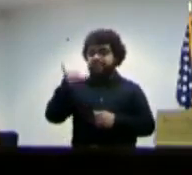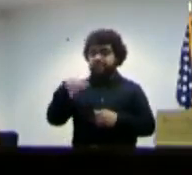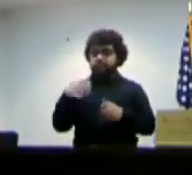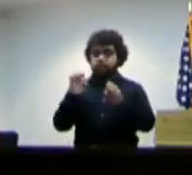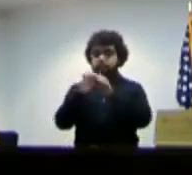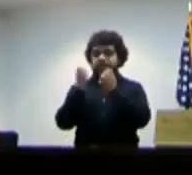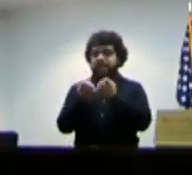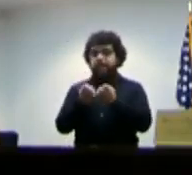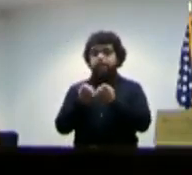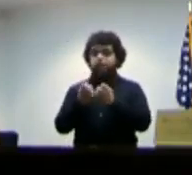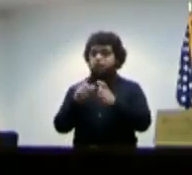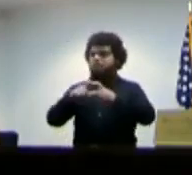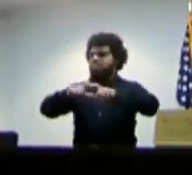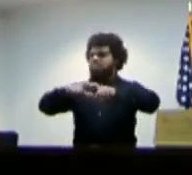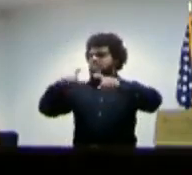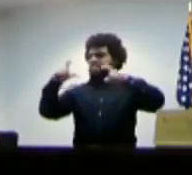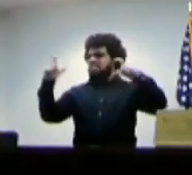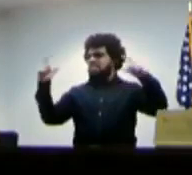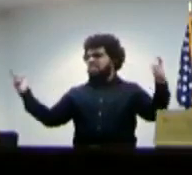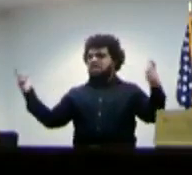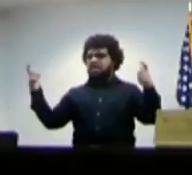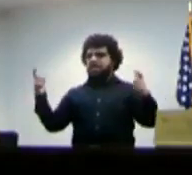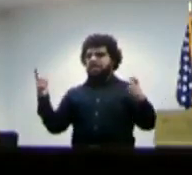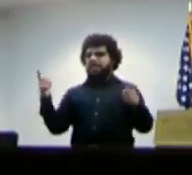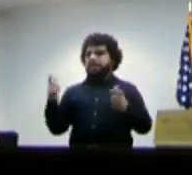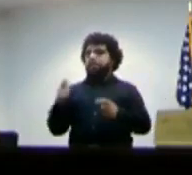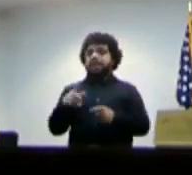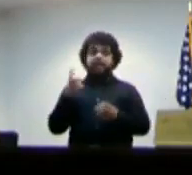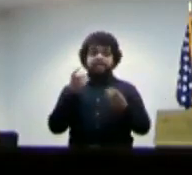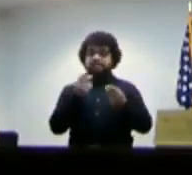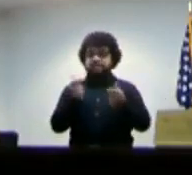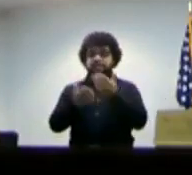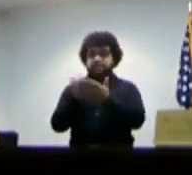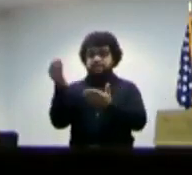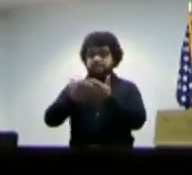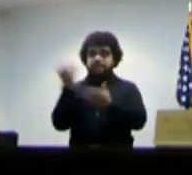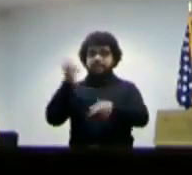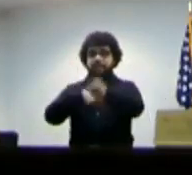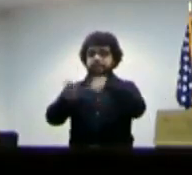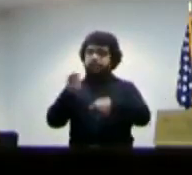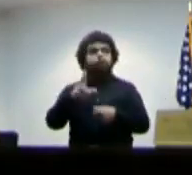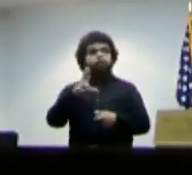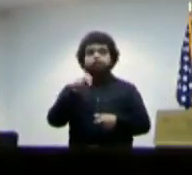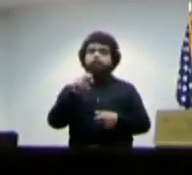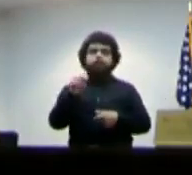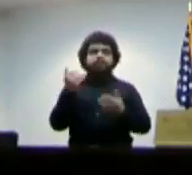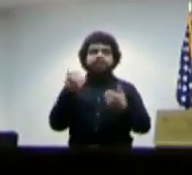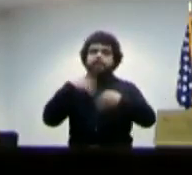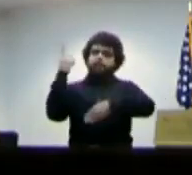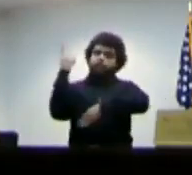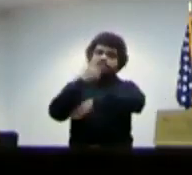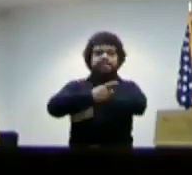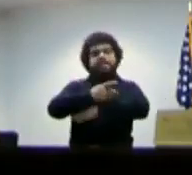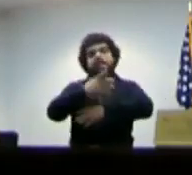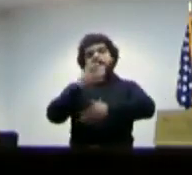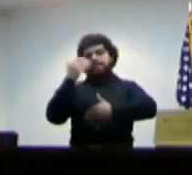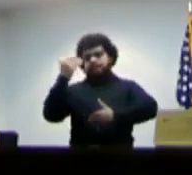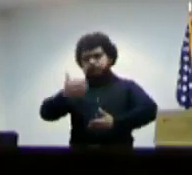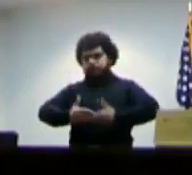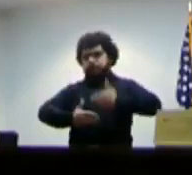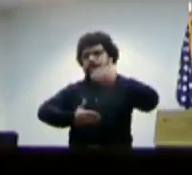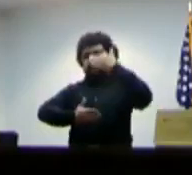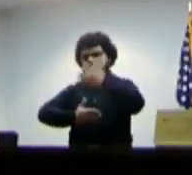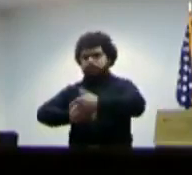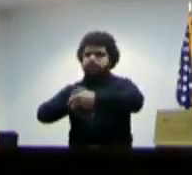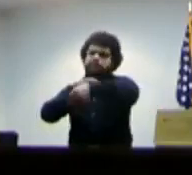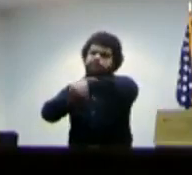reemplazar rápidamente y pues nos tomó unos días en reemplazarlo, pero en ese momento, teniendo ya la